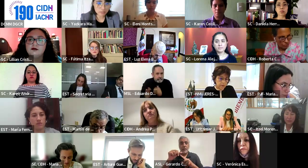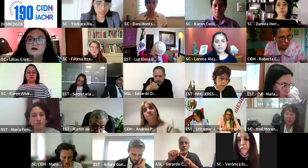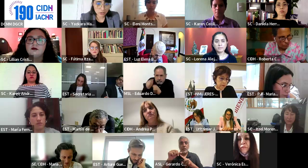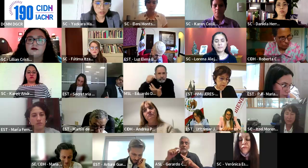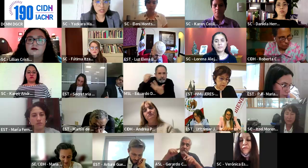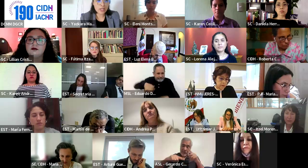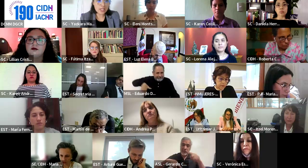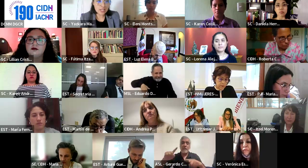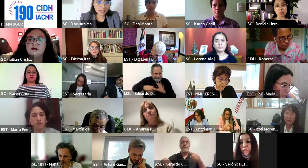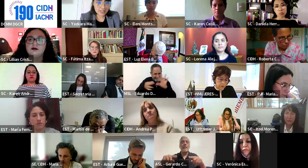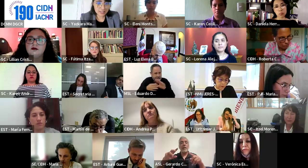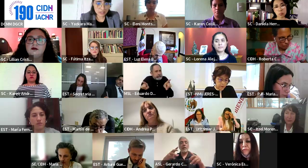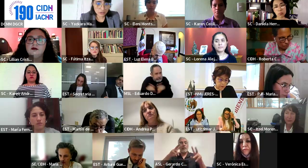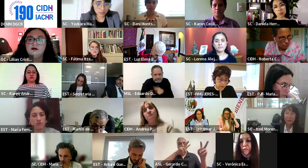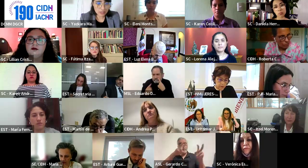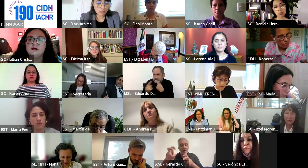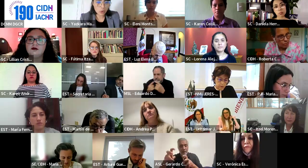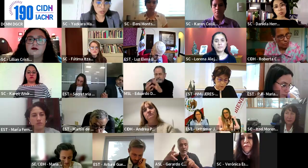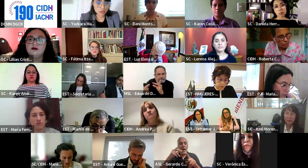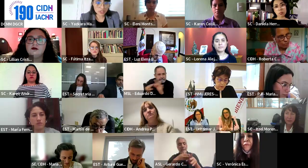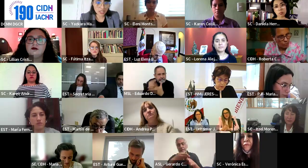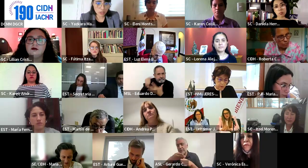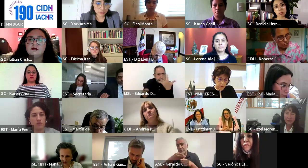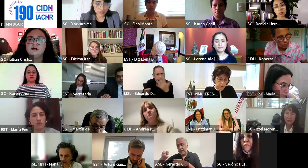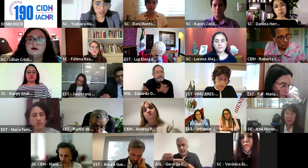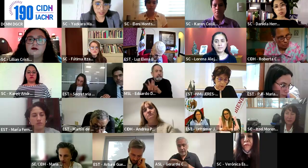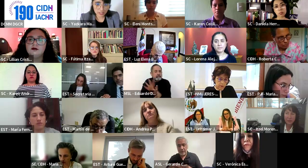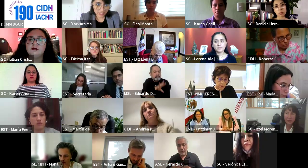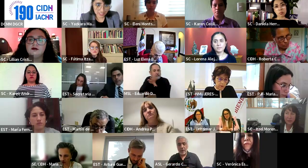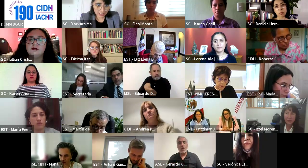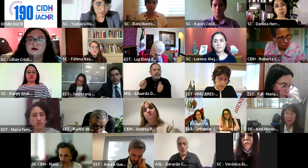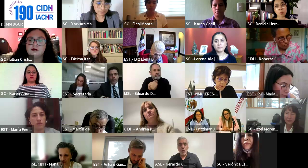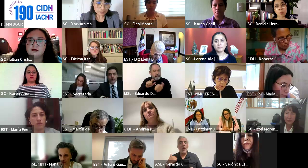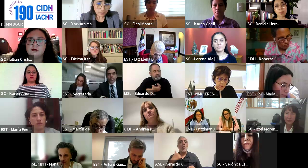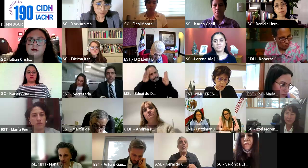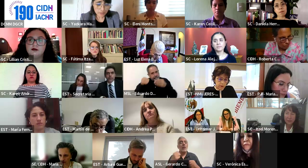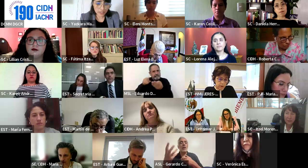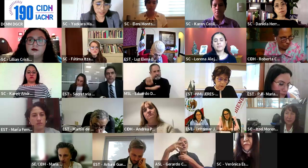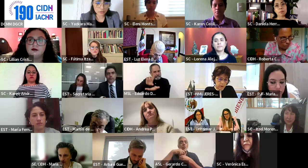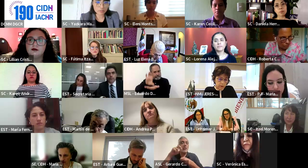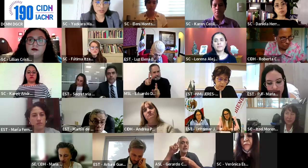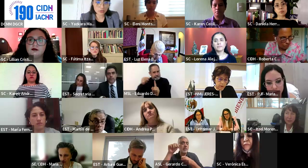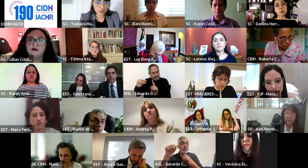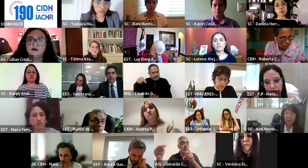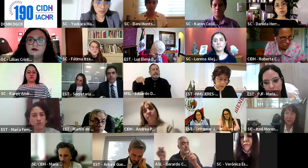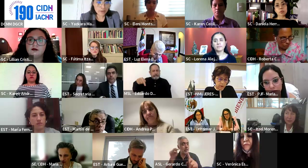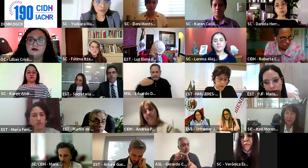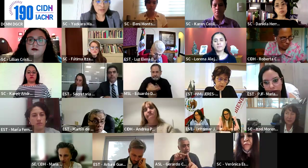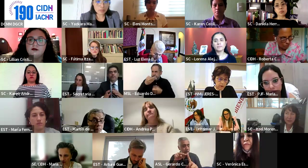vertido en este espacio y que en ese sentido también logremos integrar una perspectiva de discapacidad en estos